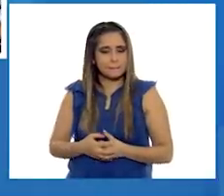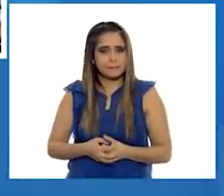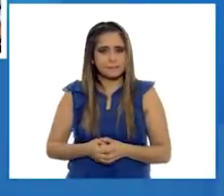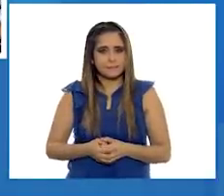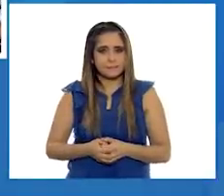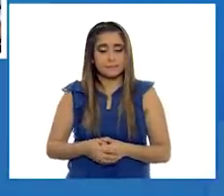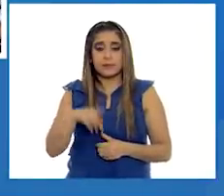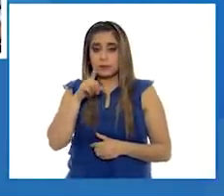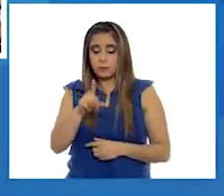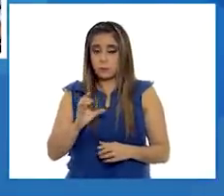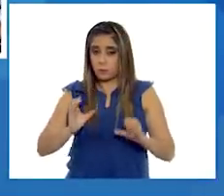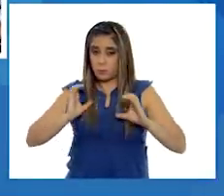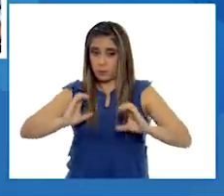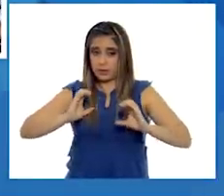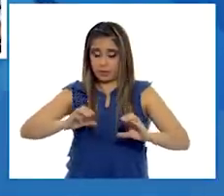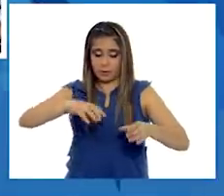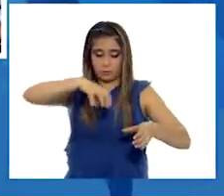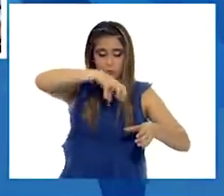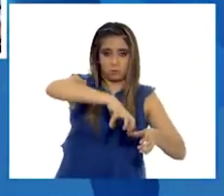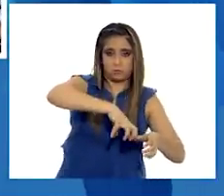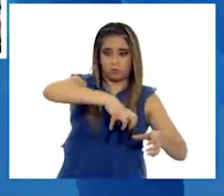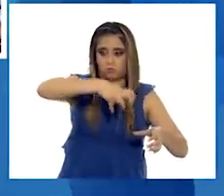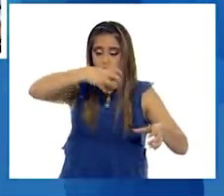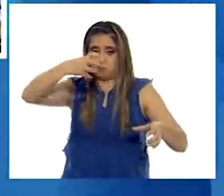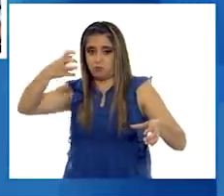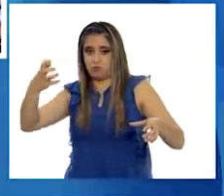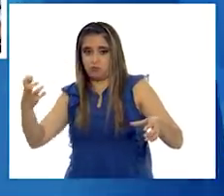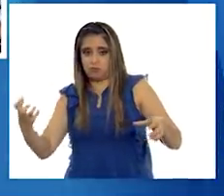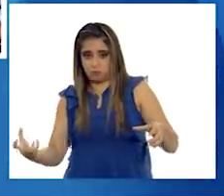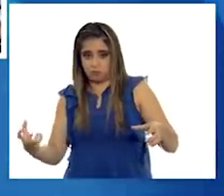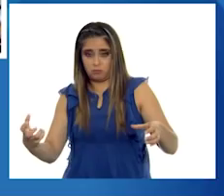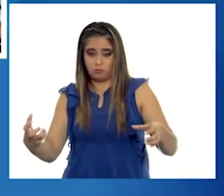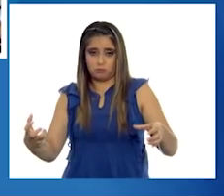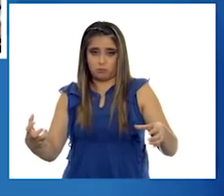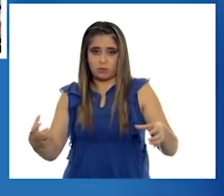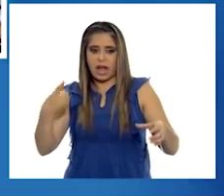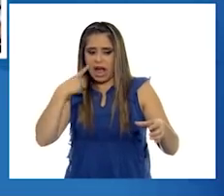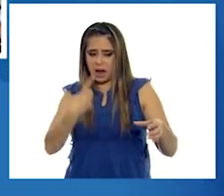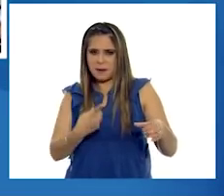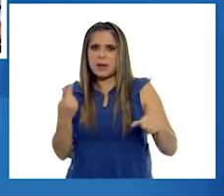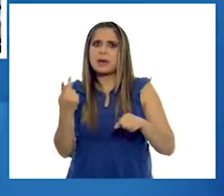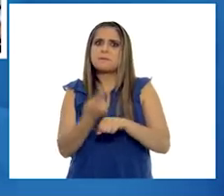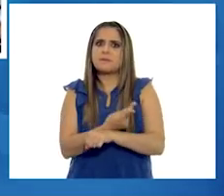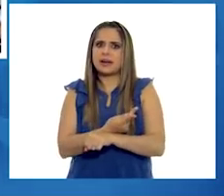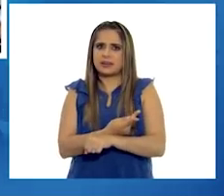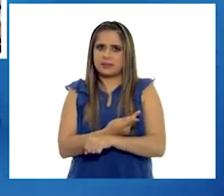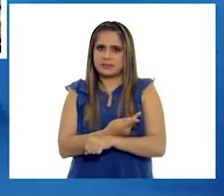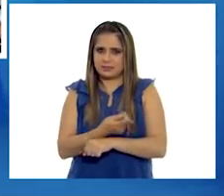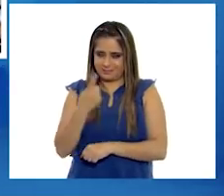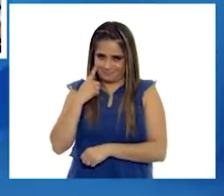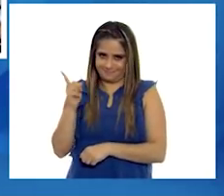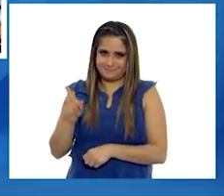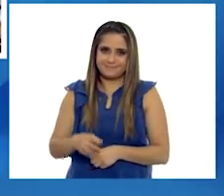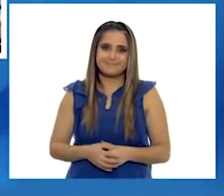Con mucho cuidado vamos a destapar la cazuela y vamos a ver qué es lo que sucede.